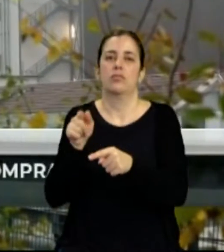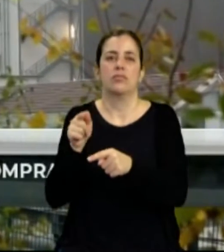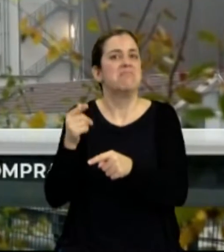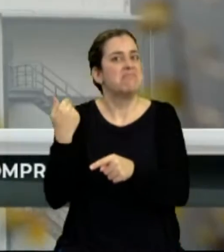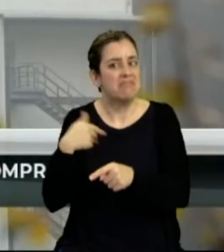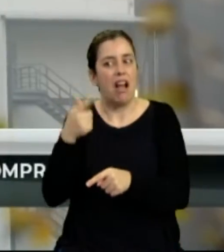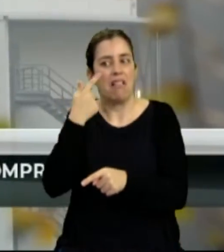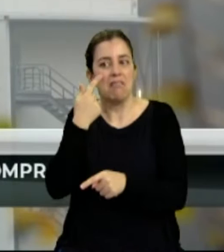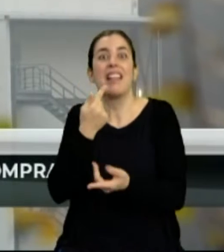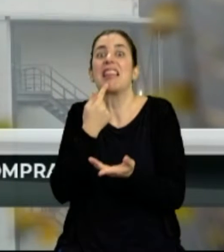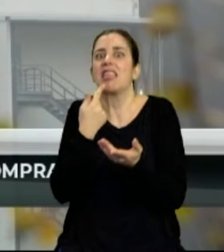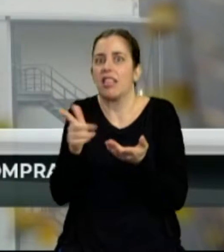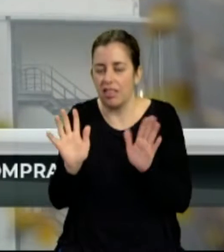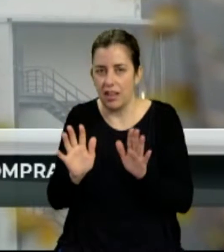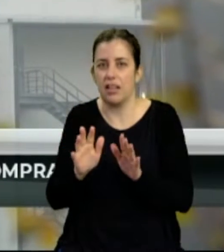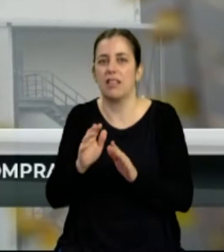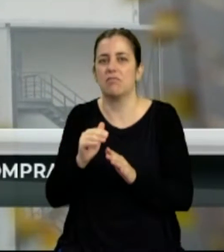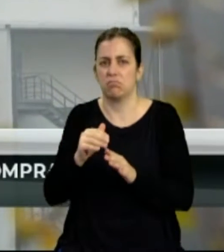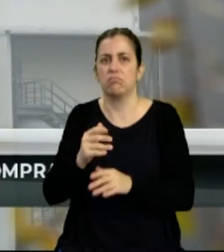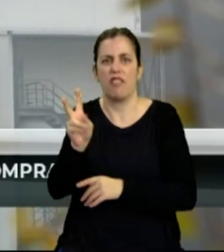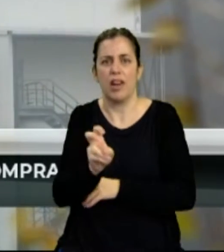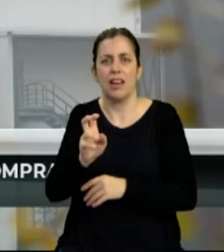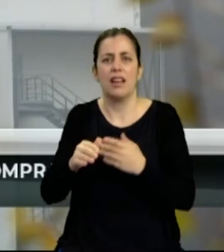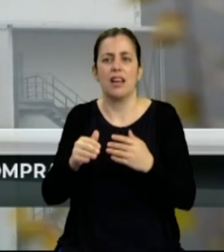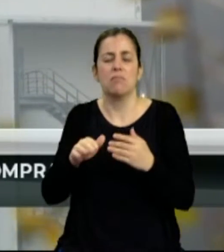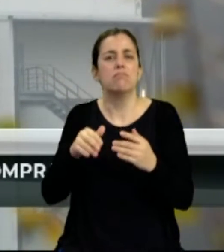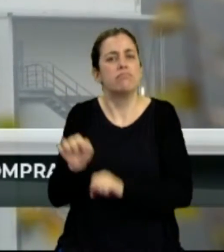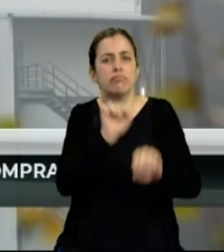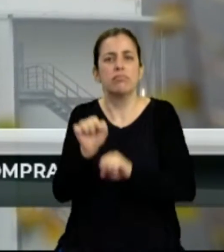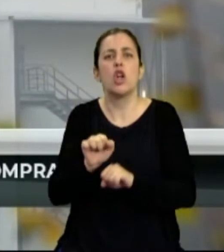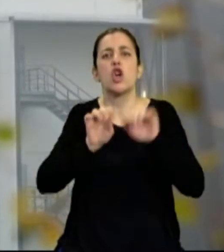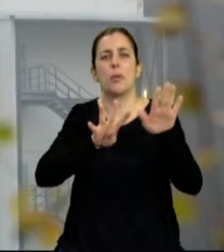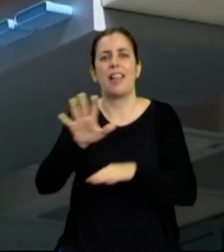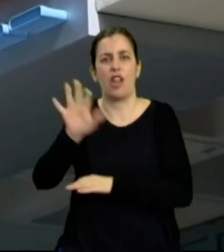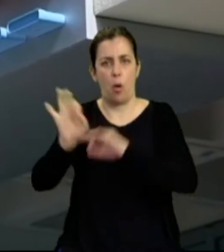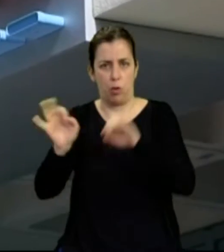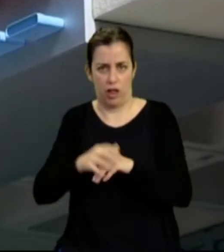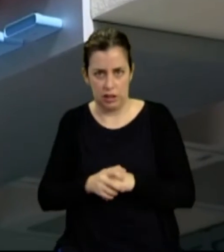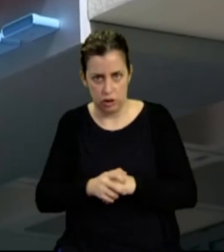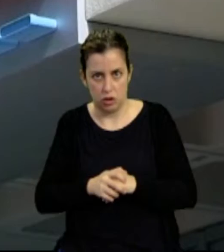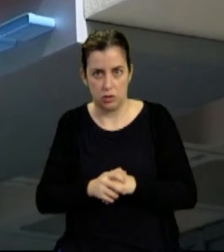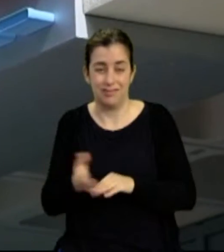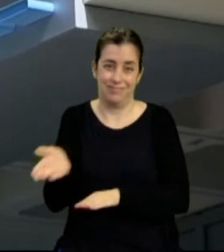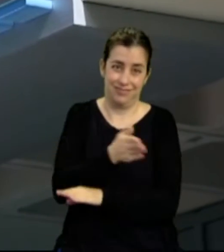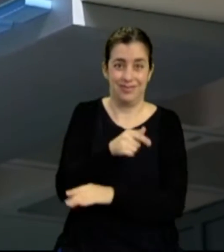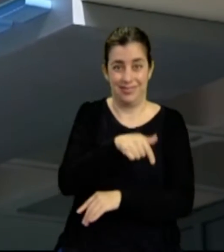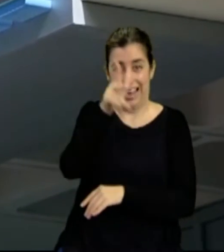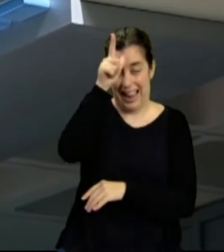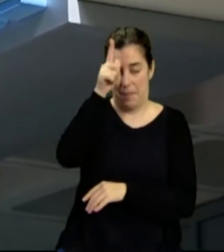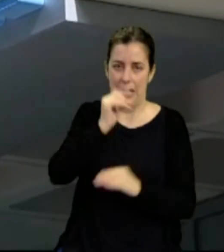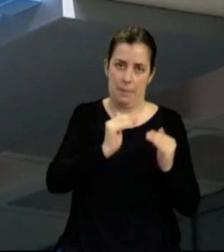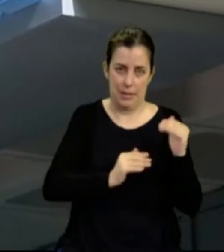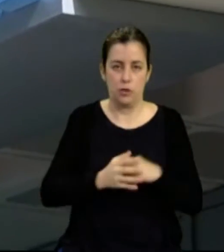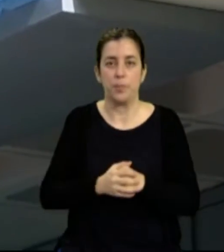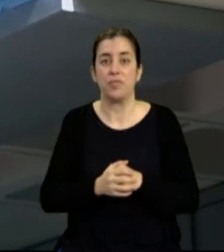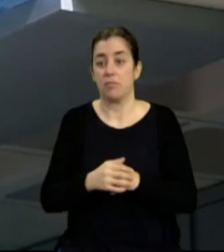tiene una efectividad de casi el 95%, una cifra superior incluso al 90% comunicada por Pfizer. Hoy hemos sabido que Bruselas está ultimando